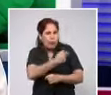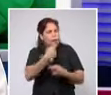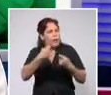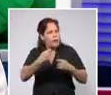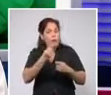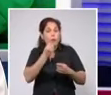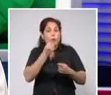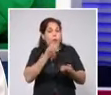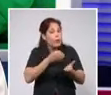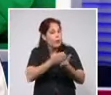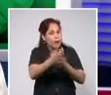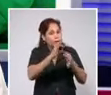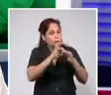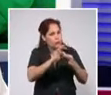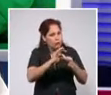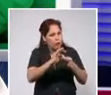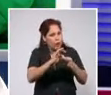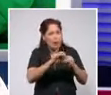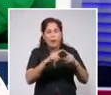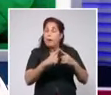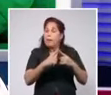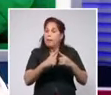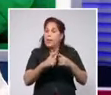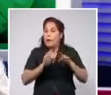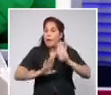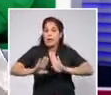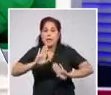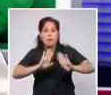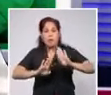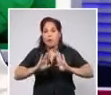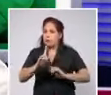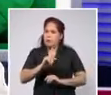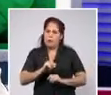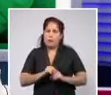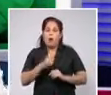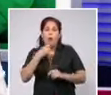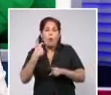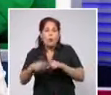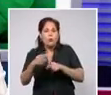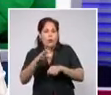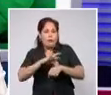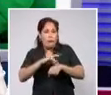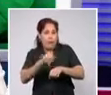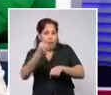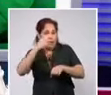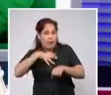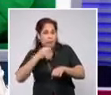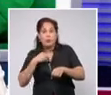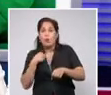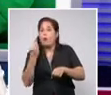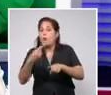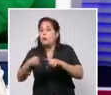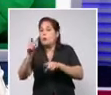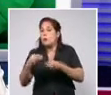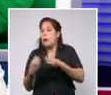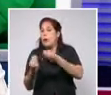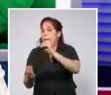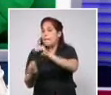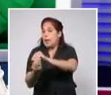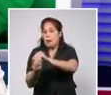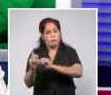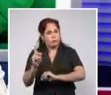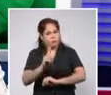gravedad, pero no te evita que puedas estar infectado y que puedas transmitir la enfermedad. Por lo tanto,